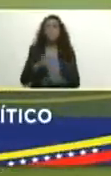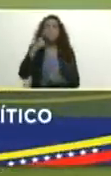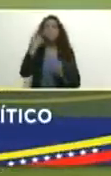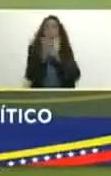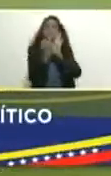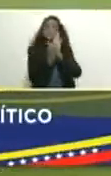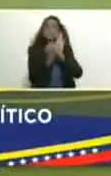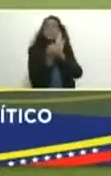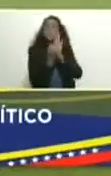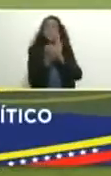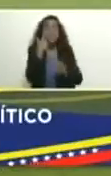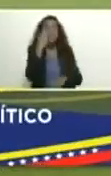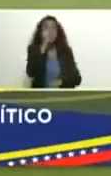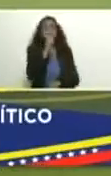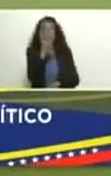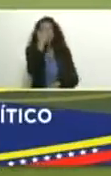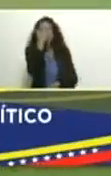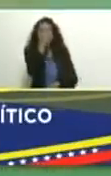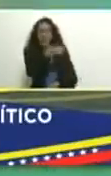Identificadas están las amenazas.